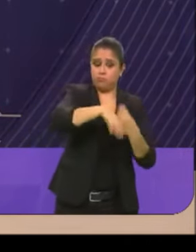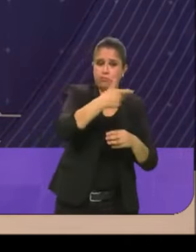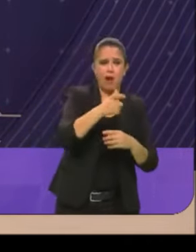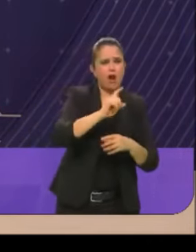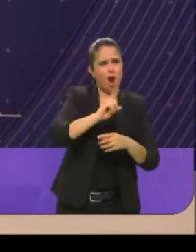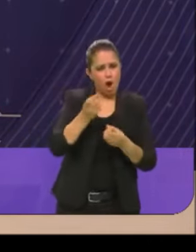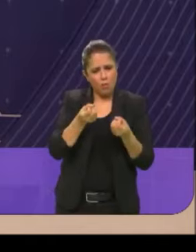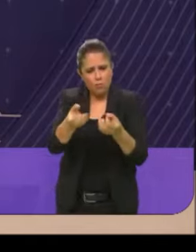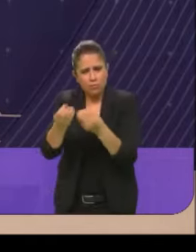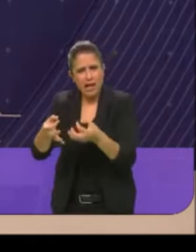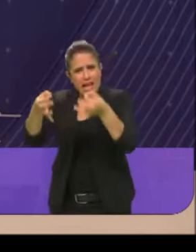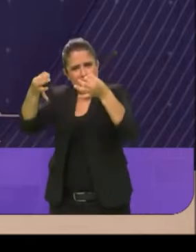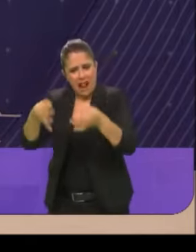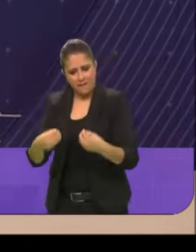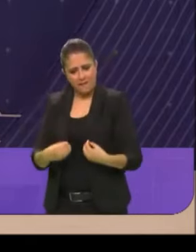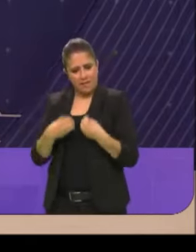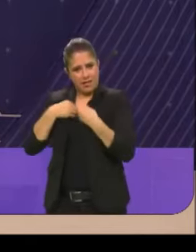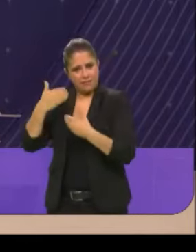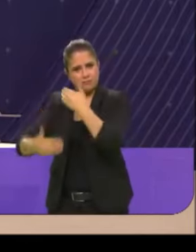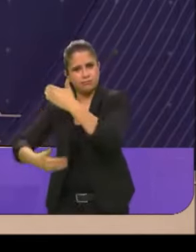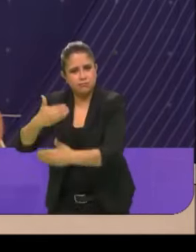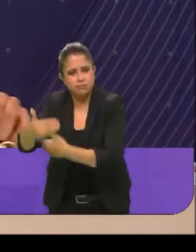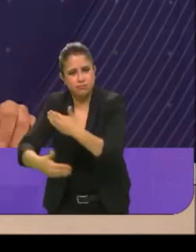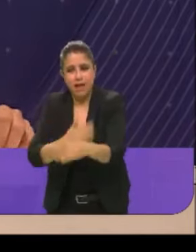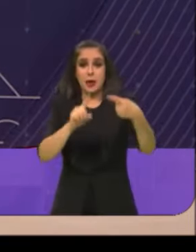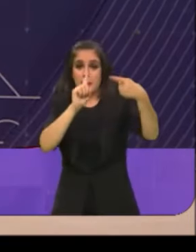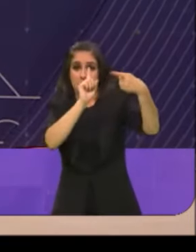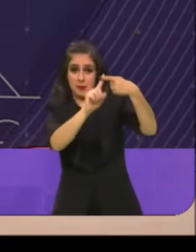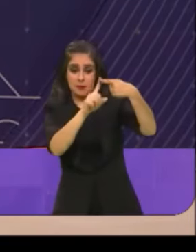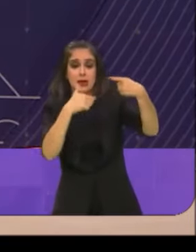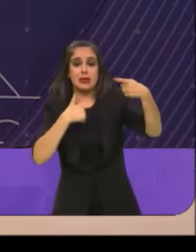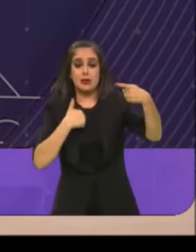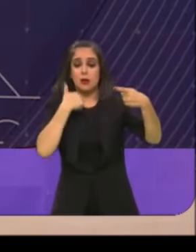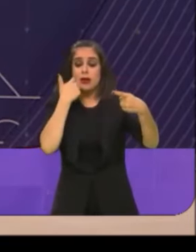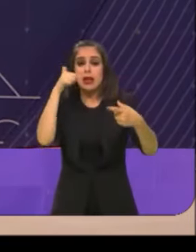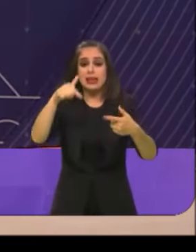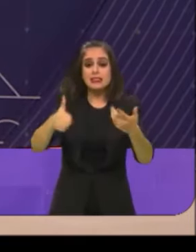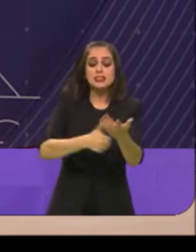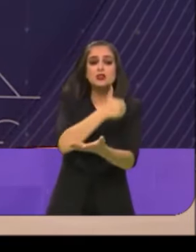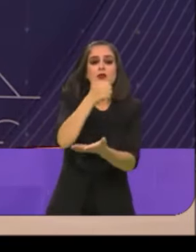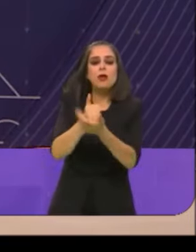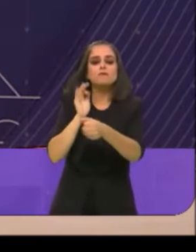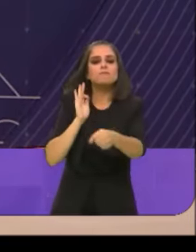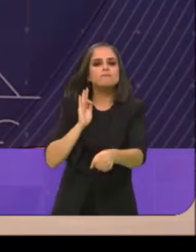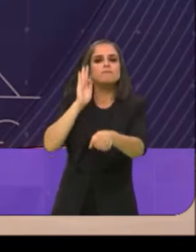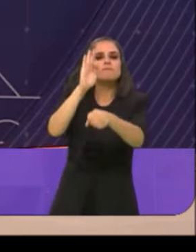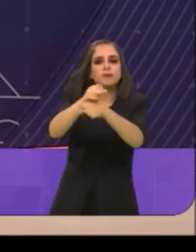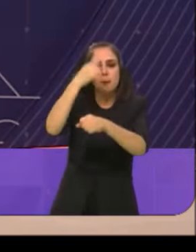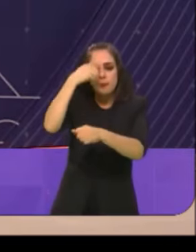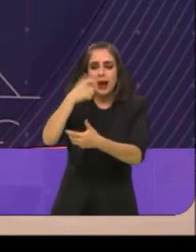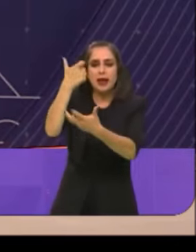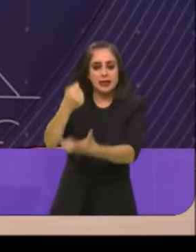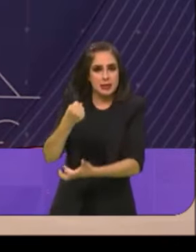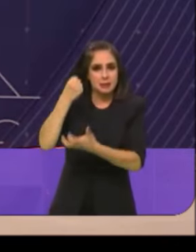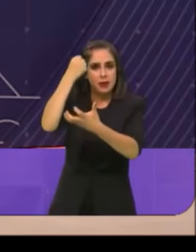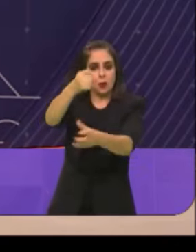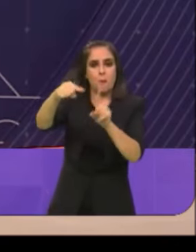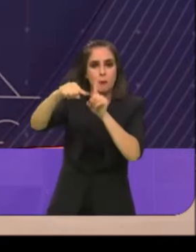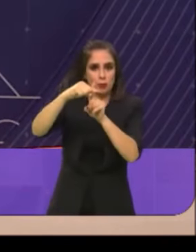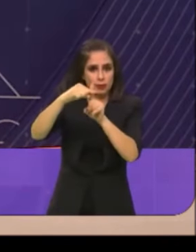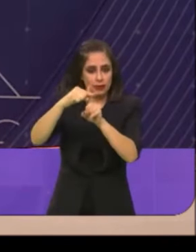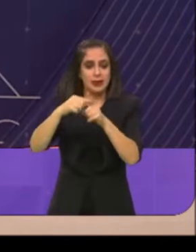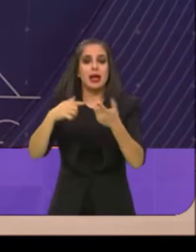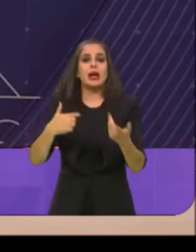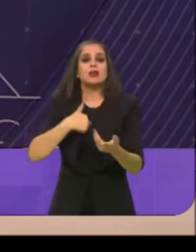produzca calidad de vida y un ambiente sano en resumen pienso que Clara brugada tiene bases políticas